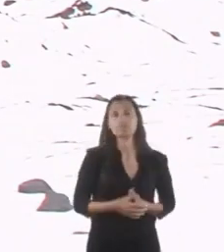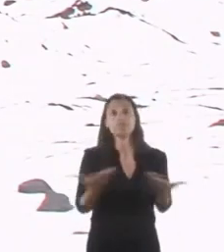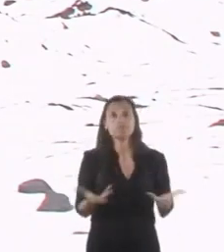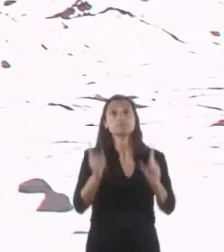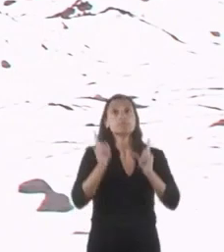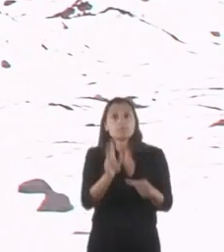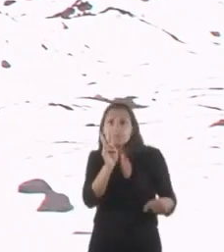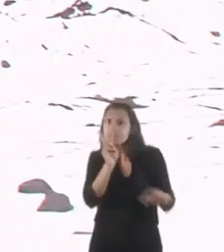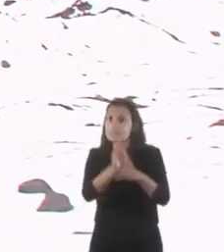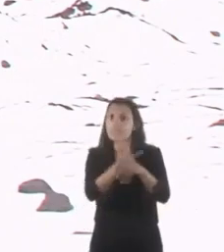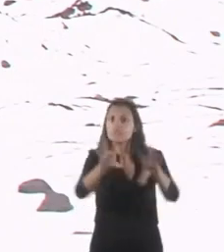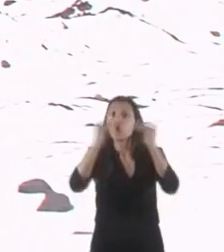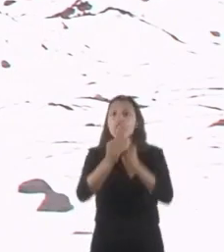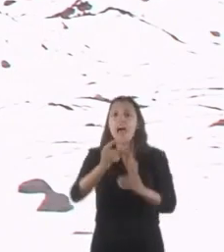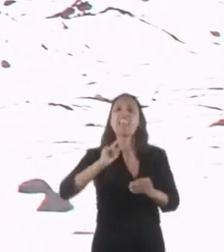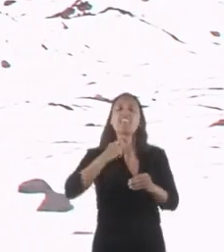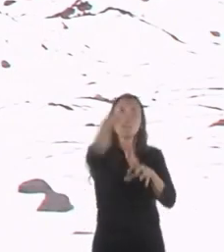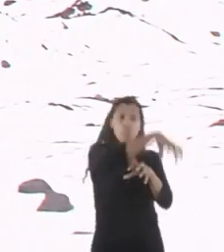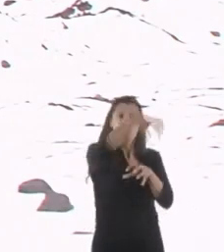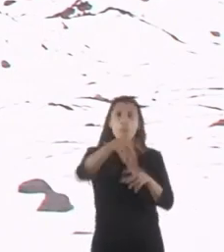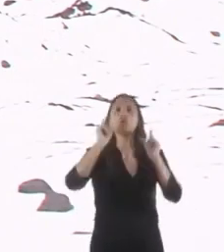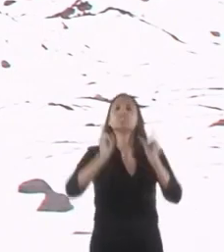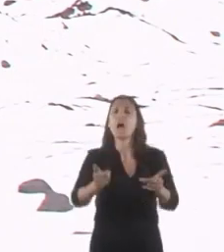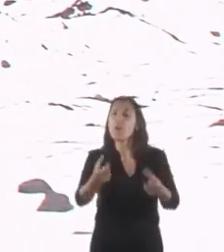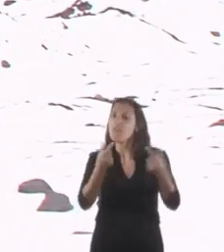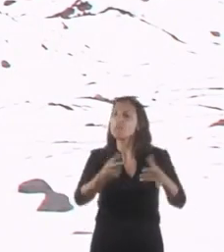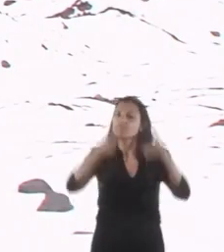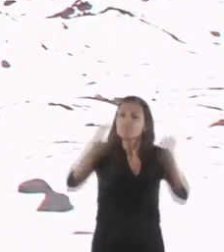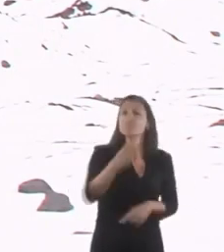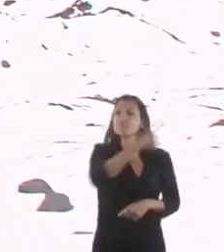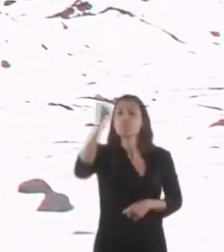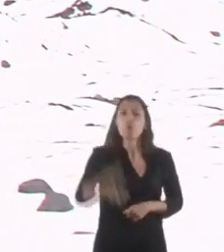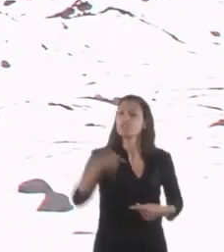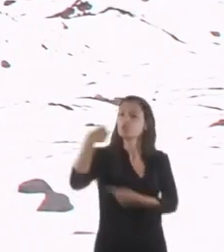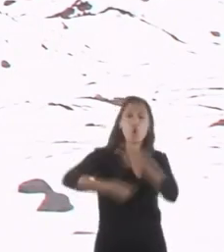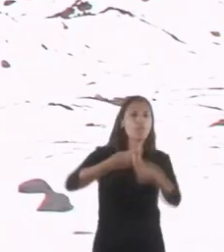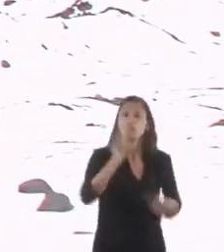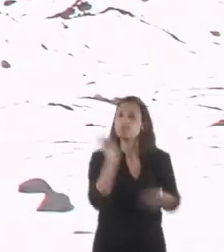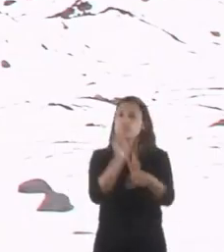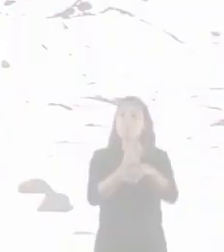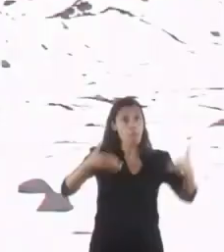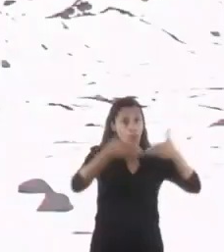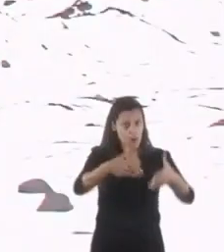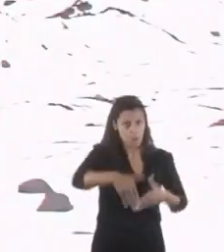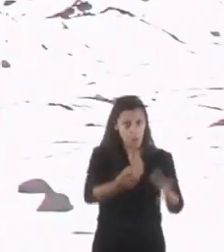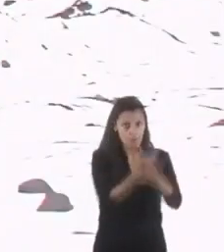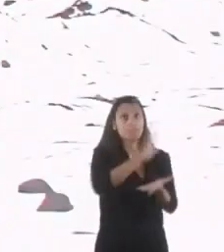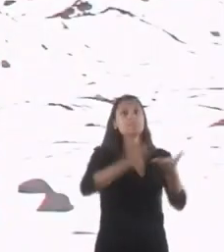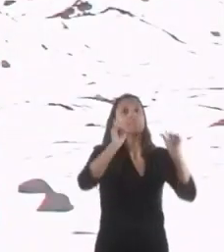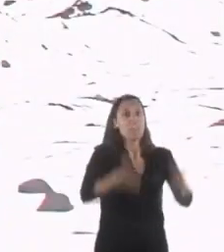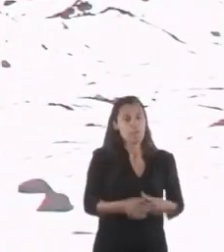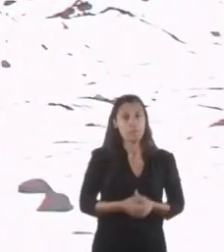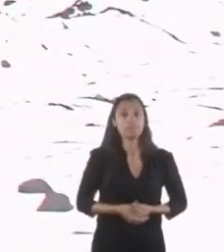Vamos a preservar las 13 bases y garantizar la continuidad de las campañas de verano. Ya es